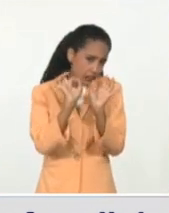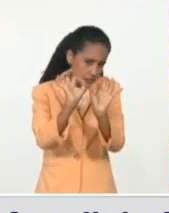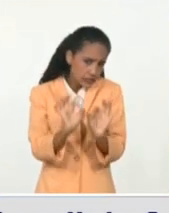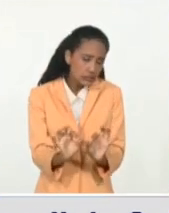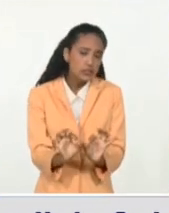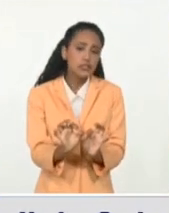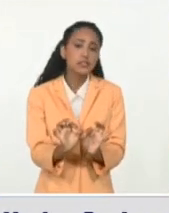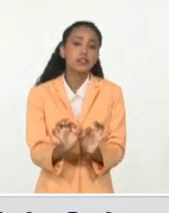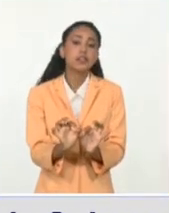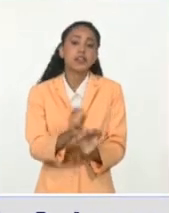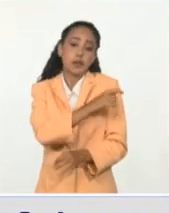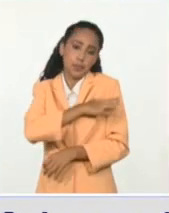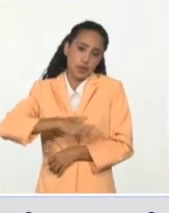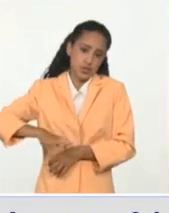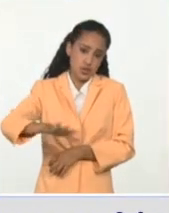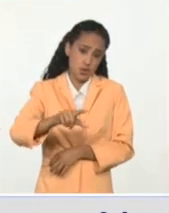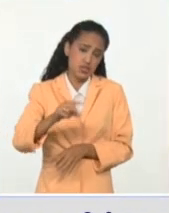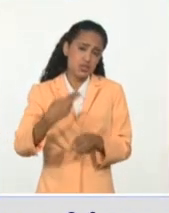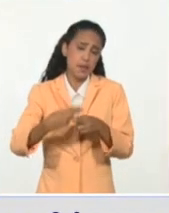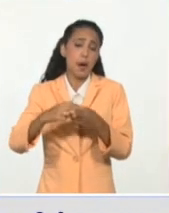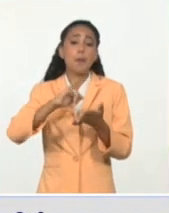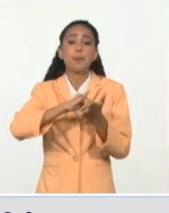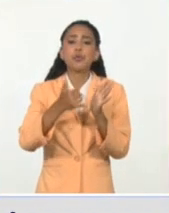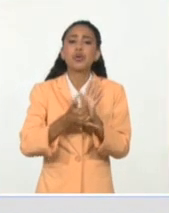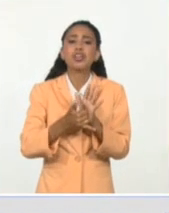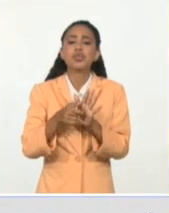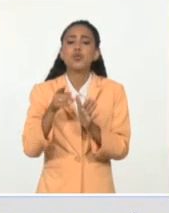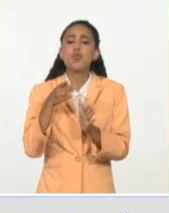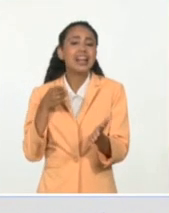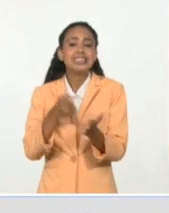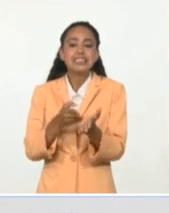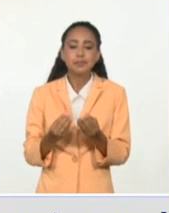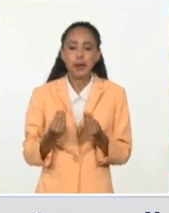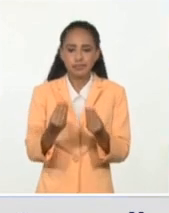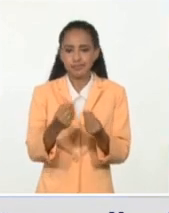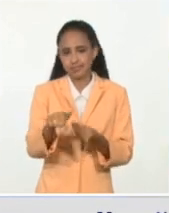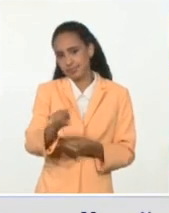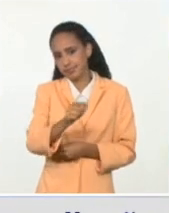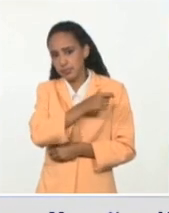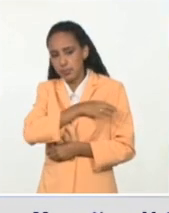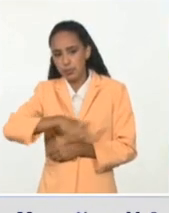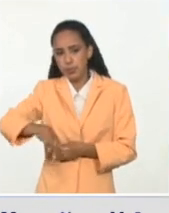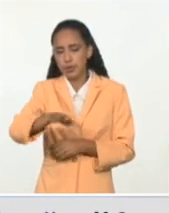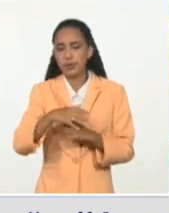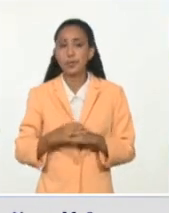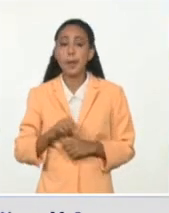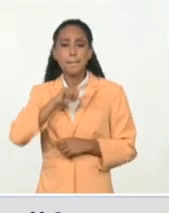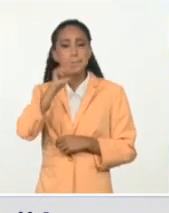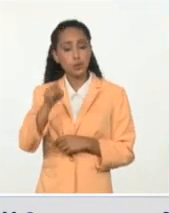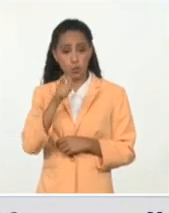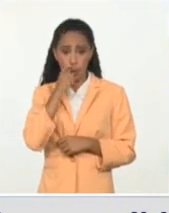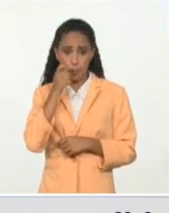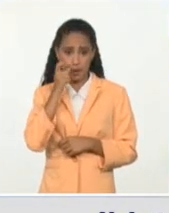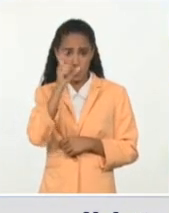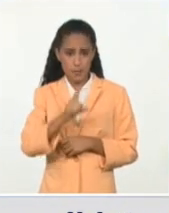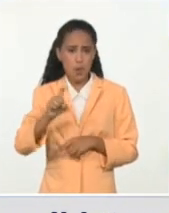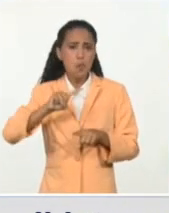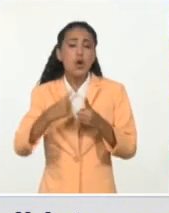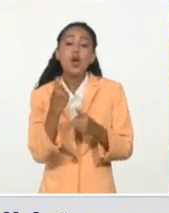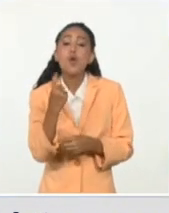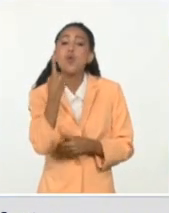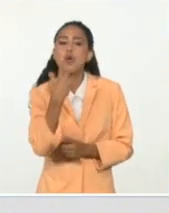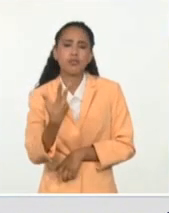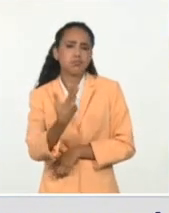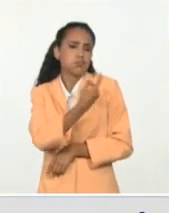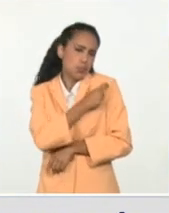intervención. ¿Por qué una sola dosis? Nos pregunta Orlando desde Camagüey. ¿Por qué solo una sola dosis? La vacuna